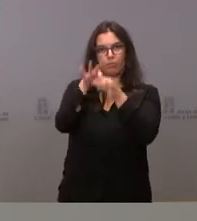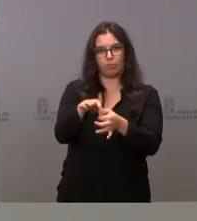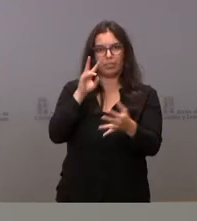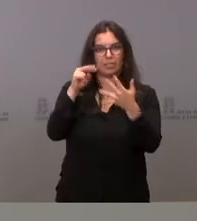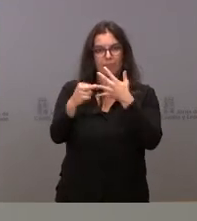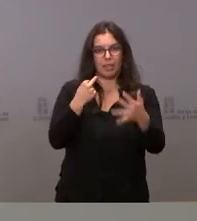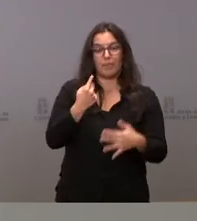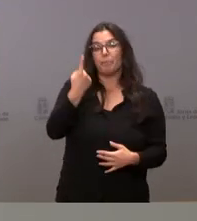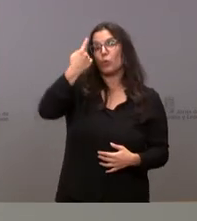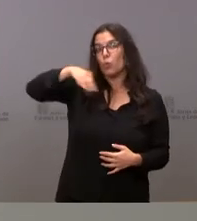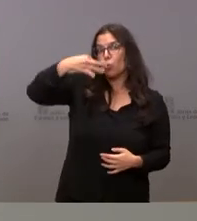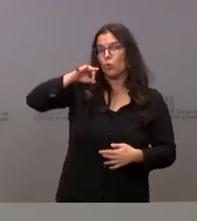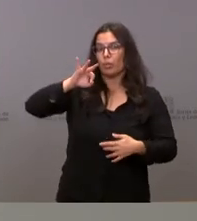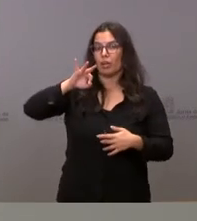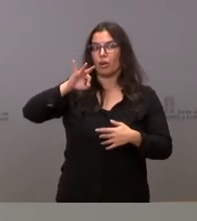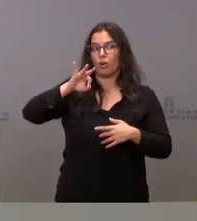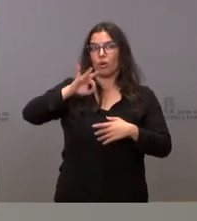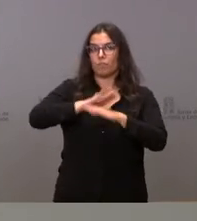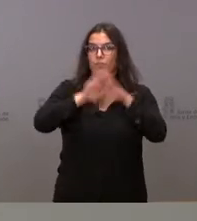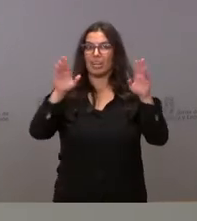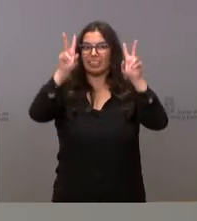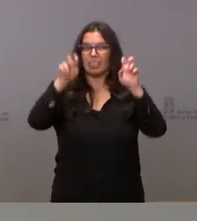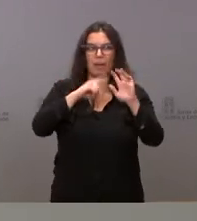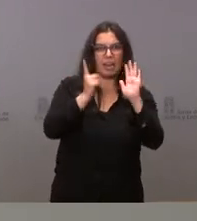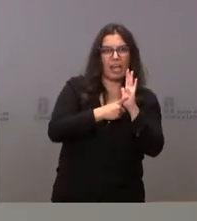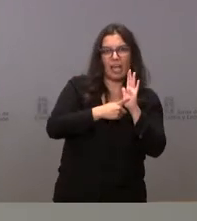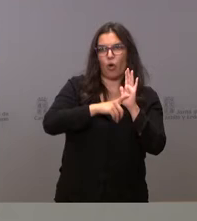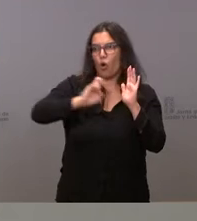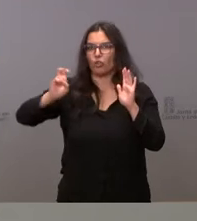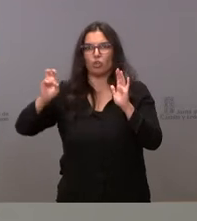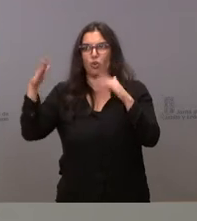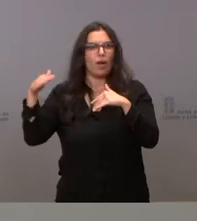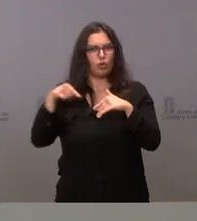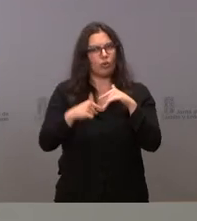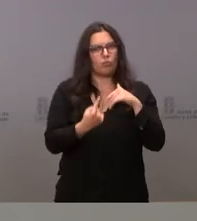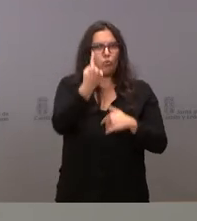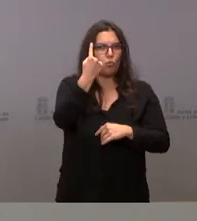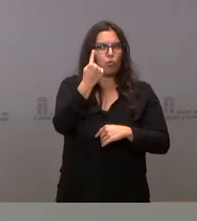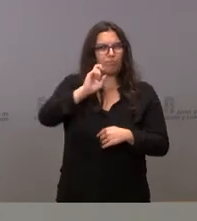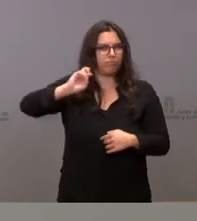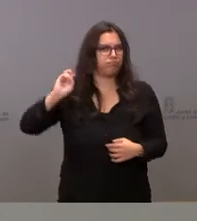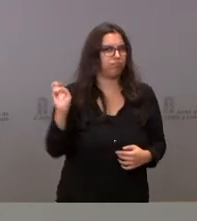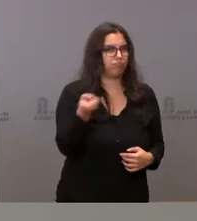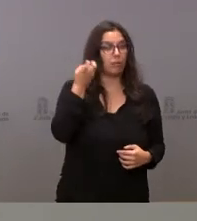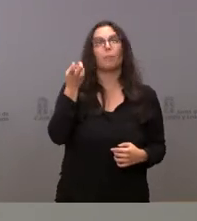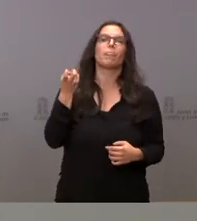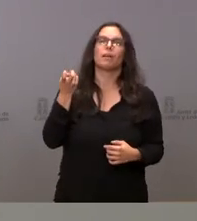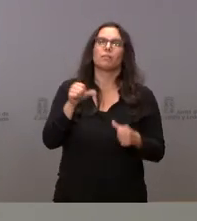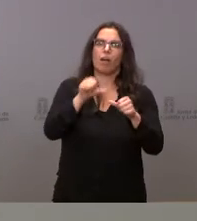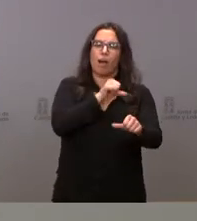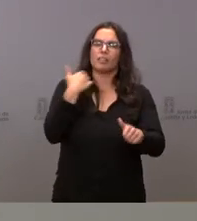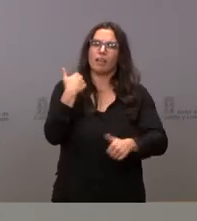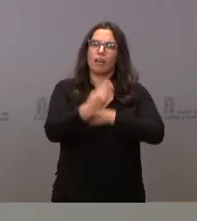única, obviamente, iniciativa normativa y no normativa que ha impulsado la Dirección General y la Consejería, sino que ya ha habido